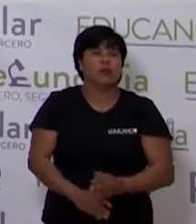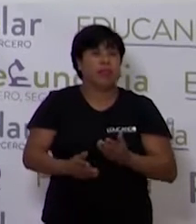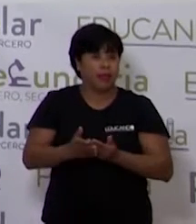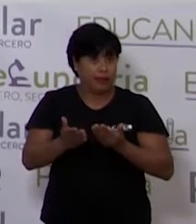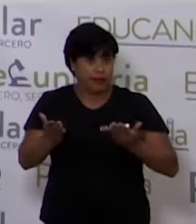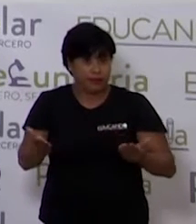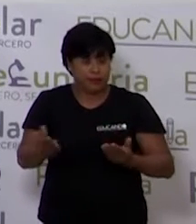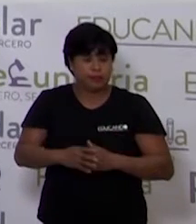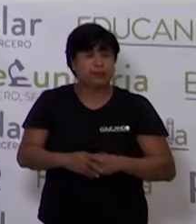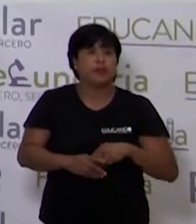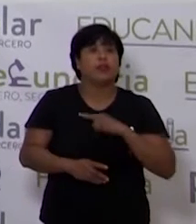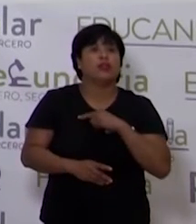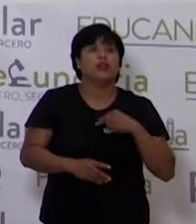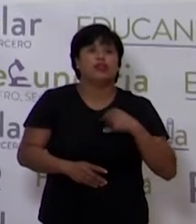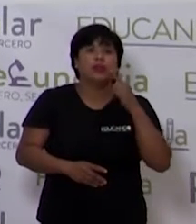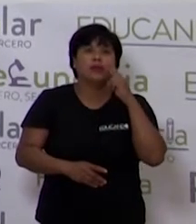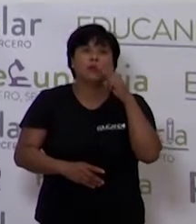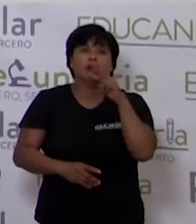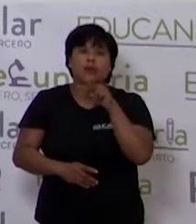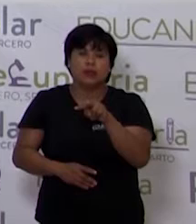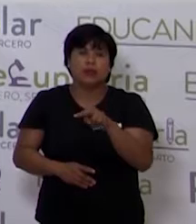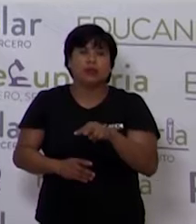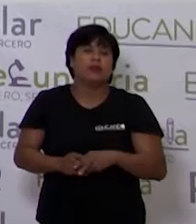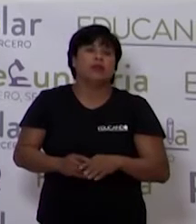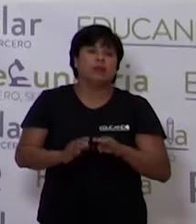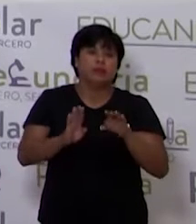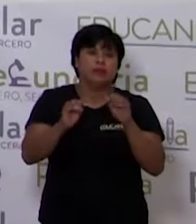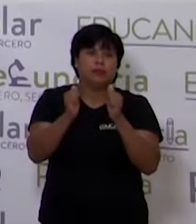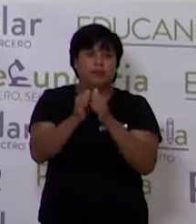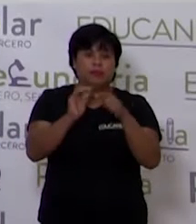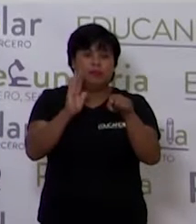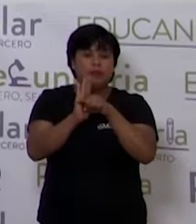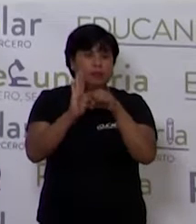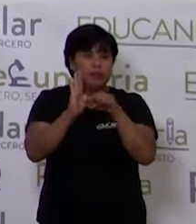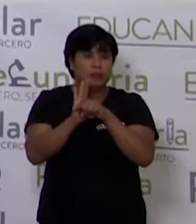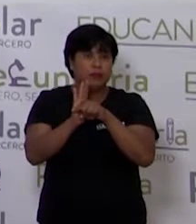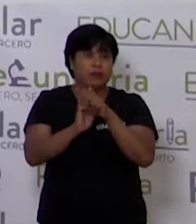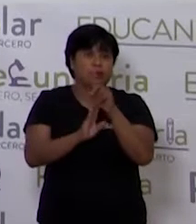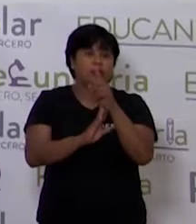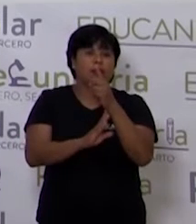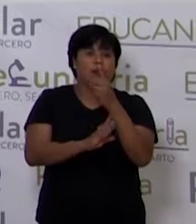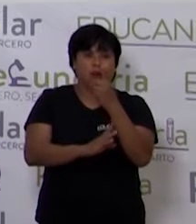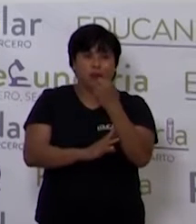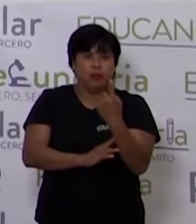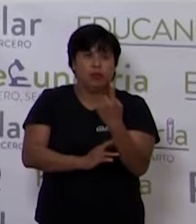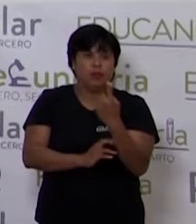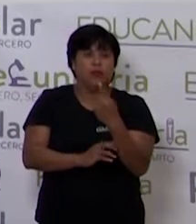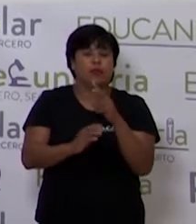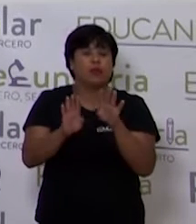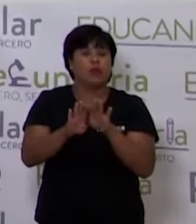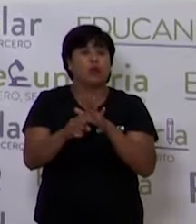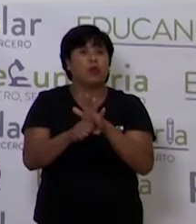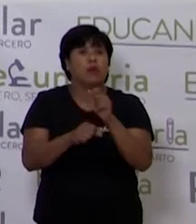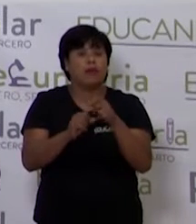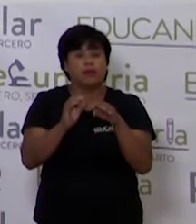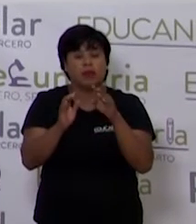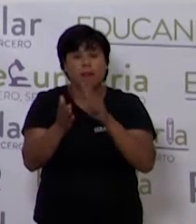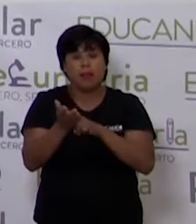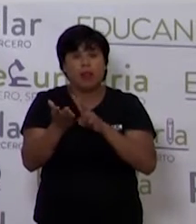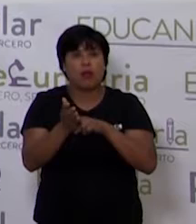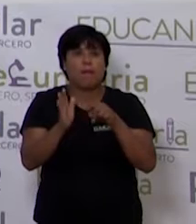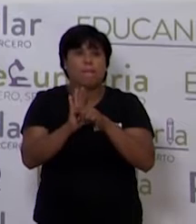Ahora, vamos con el menos 1. Vamos a sacar el valor para menos